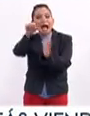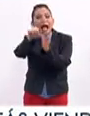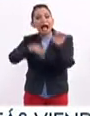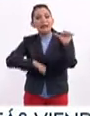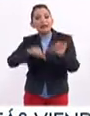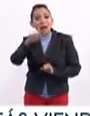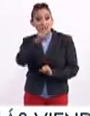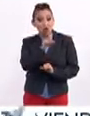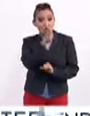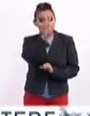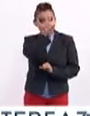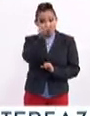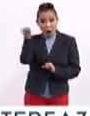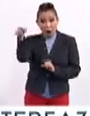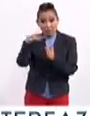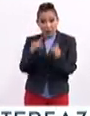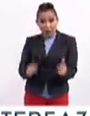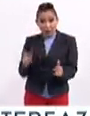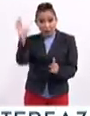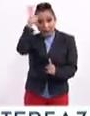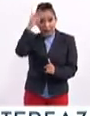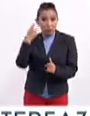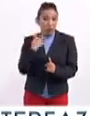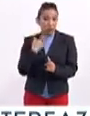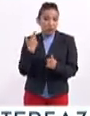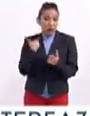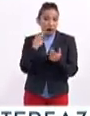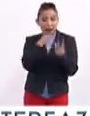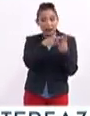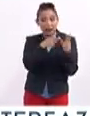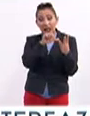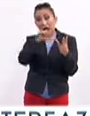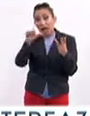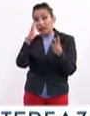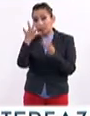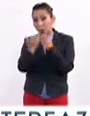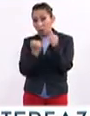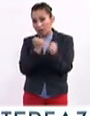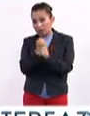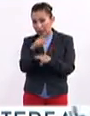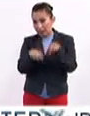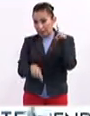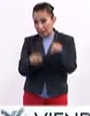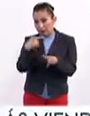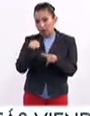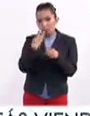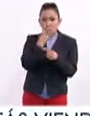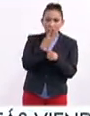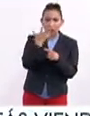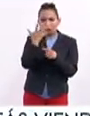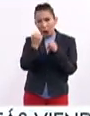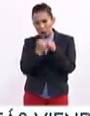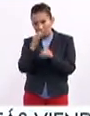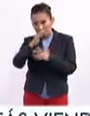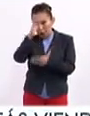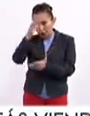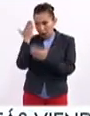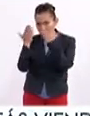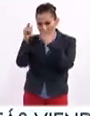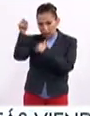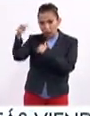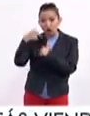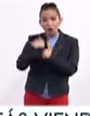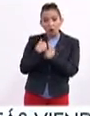un doctorado, y sobre todo en Francia, en ciencias políticas, pueden ser de 3 a 5 años. Por lo regular se van entre 4 y 5 años. De hecho,